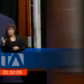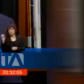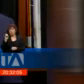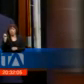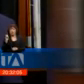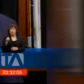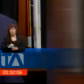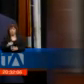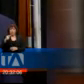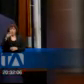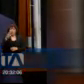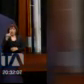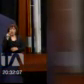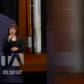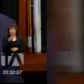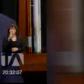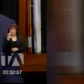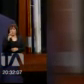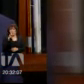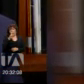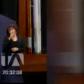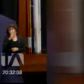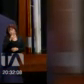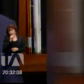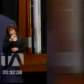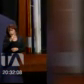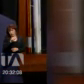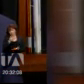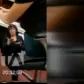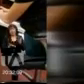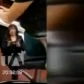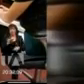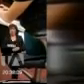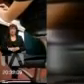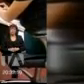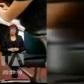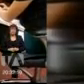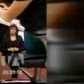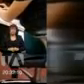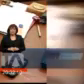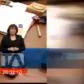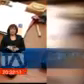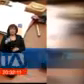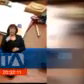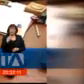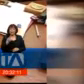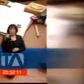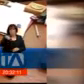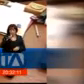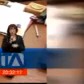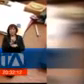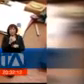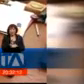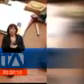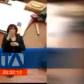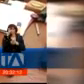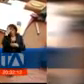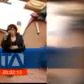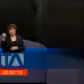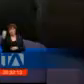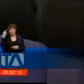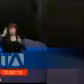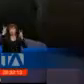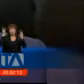mismo y sus abogados toman. Ecuador creo que fue una anécdota. Hernández dice que nuestro país ya debería voltear la página en este